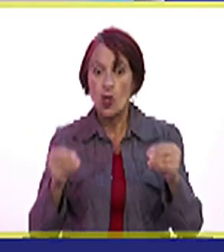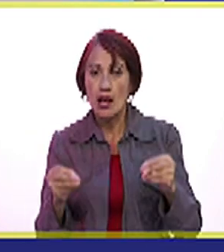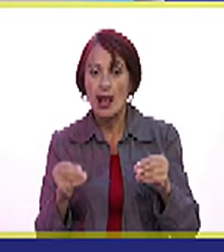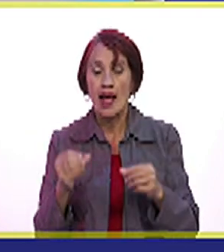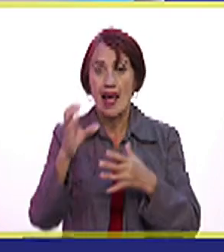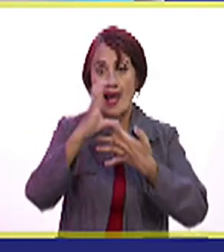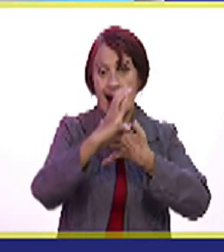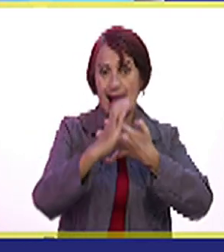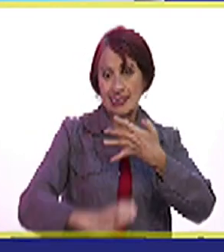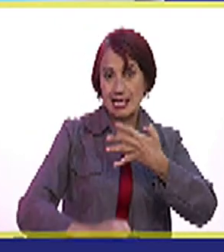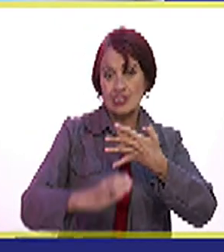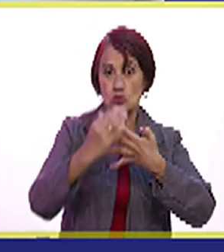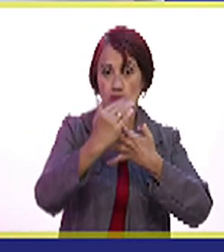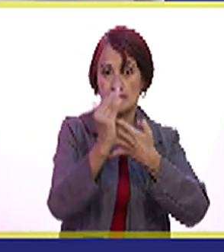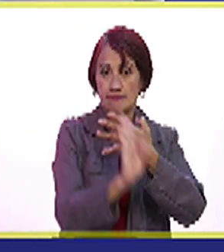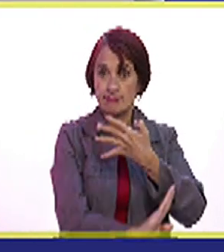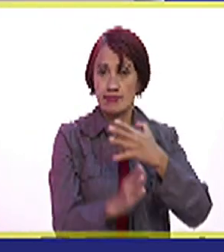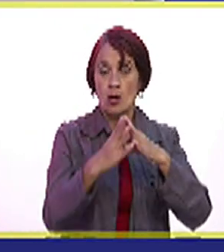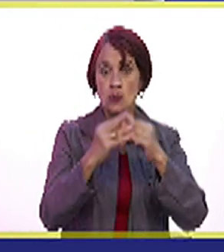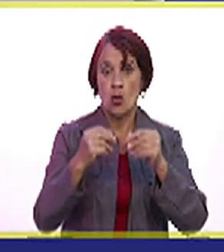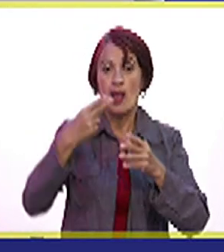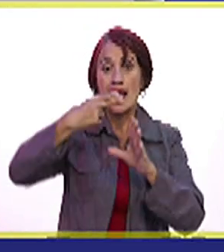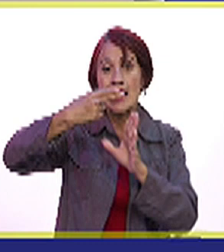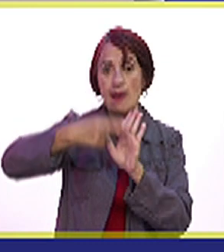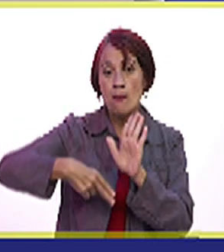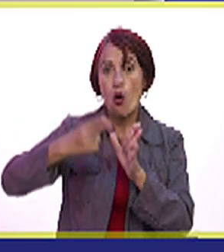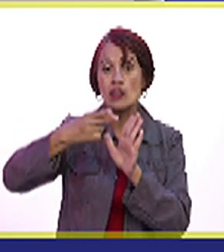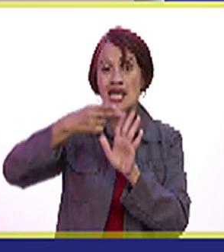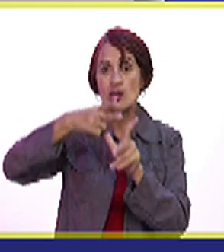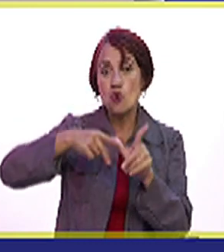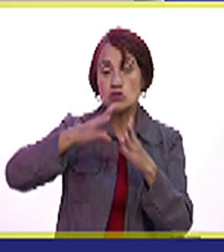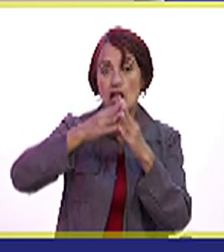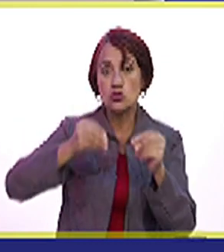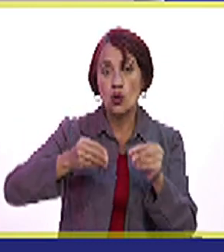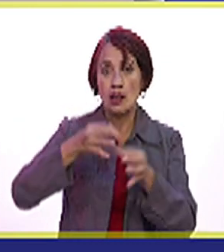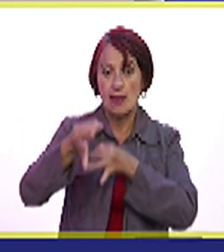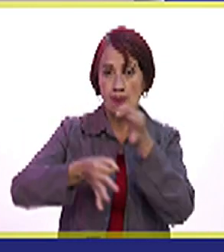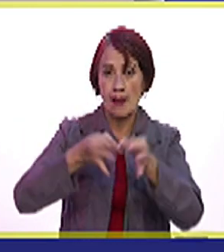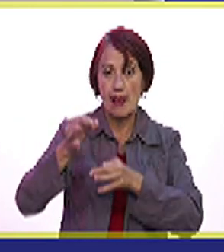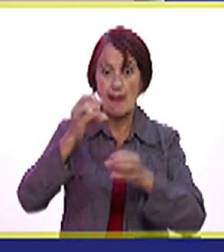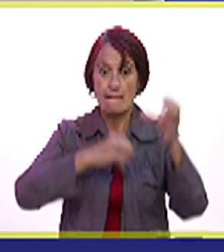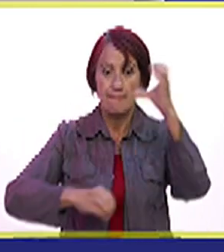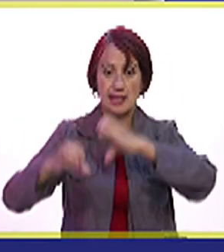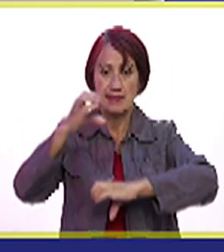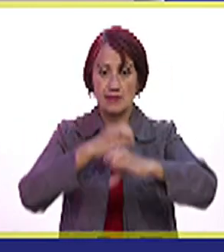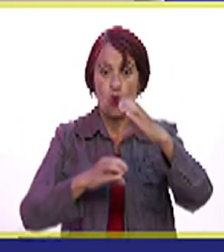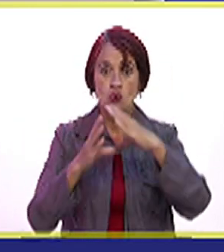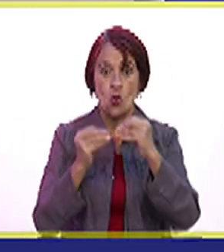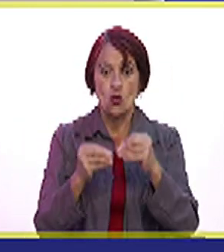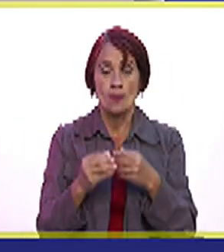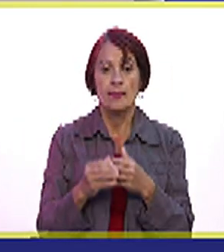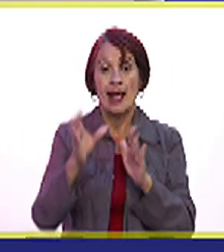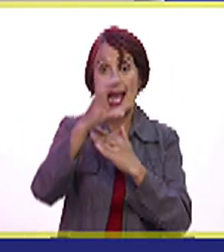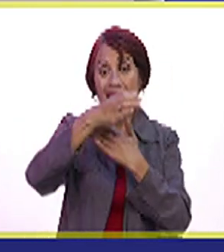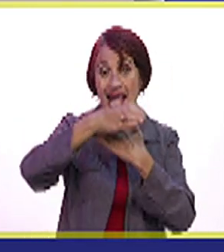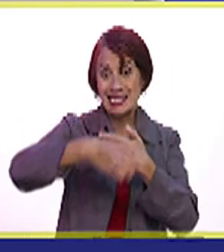cateto adyacente entre hipotenusa, vamos a hacer el despeje aquí. Cateto